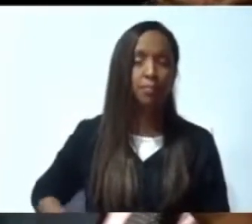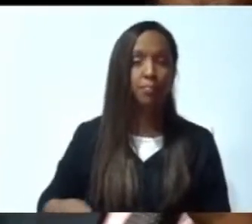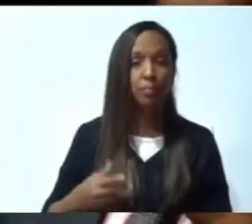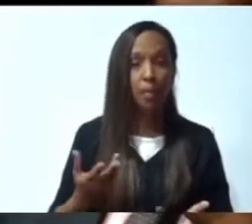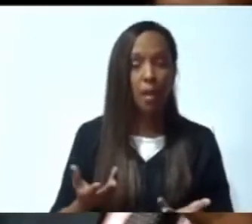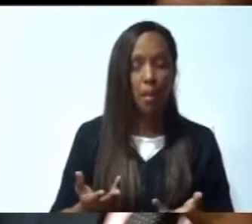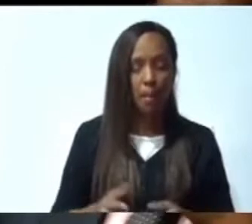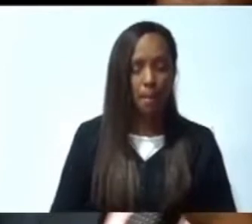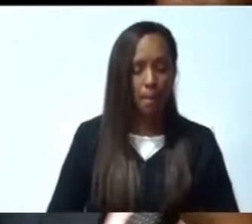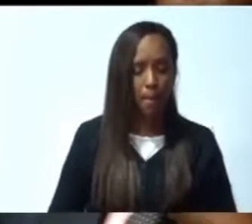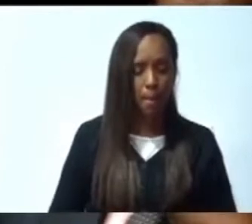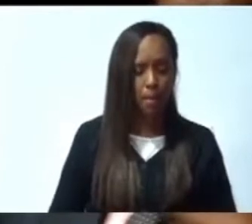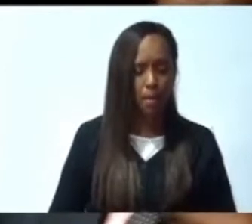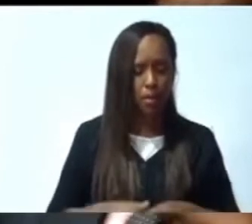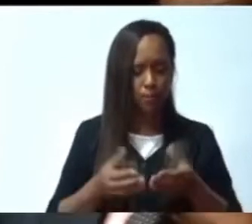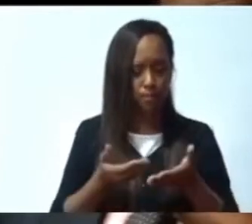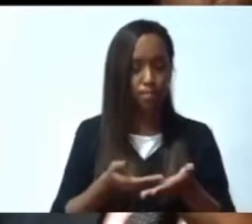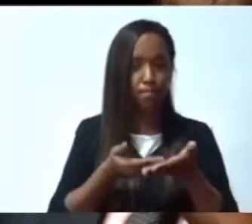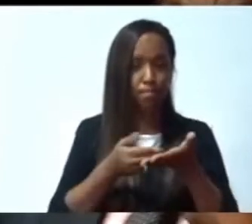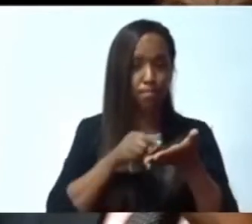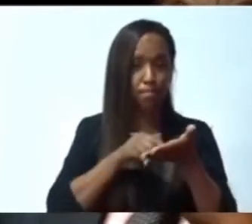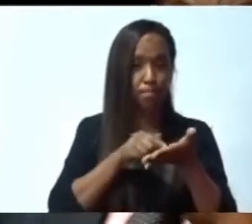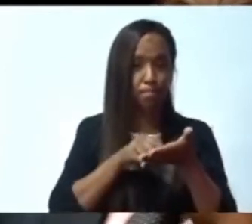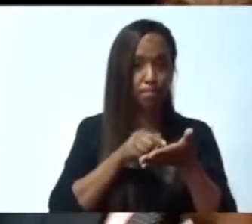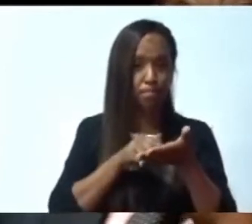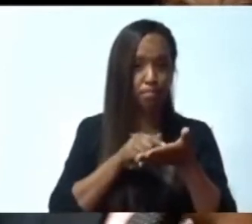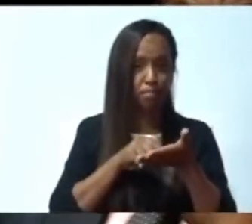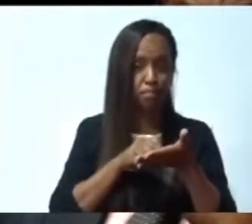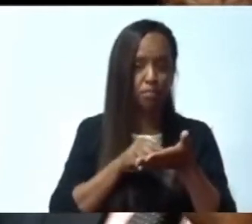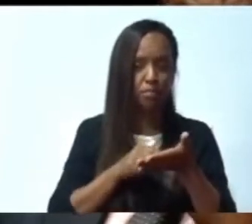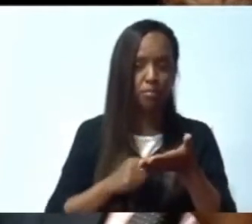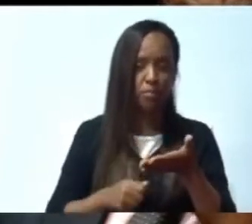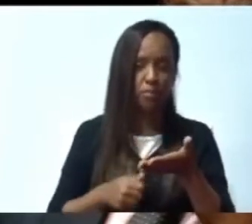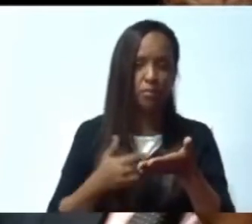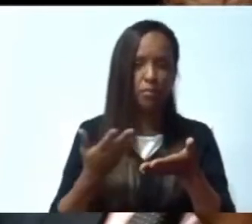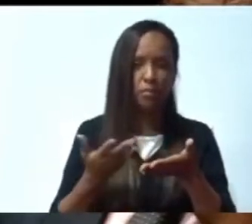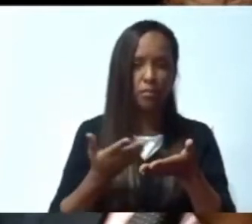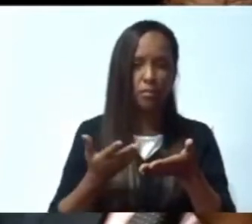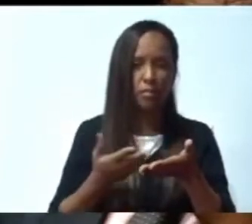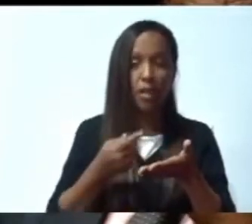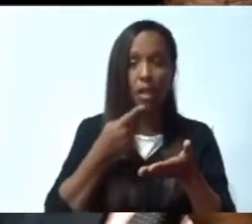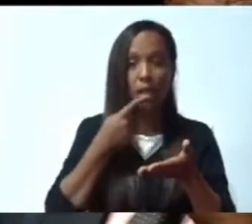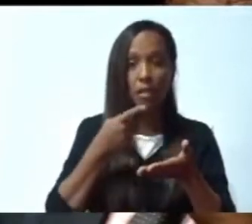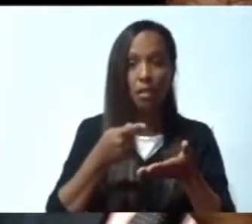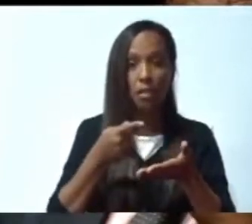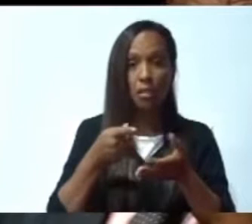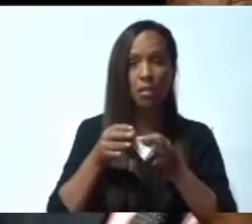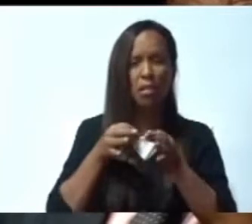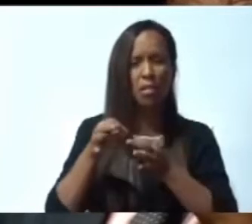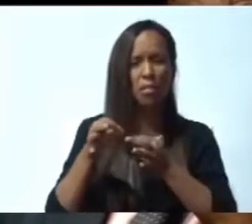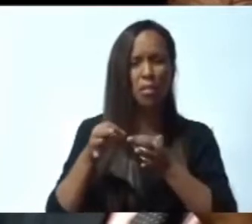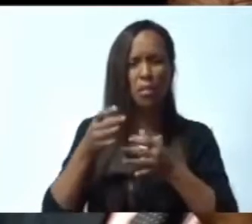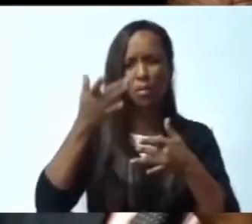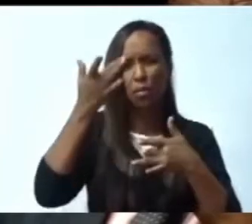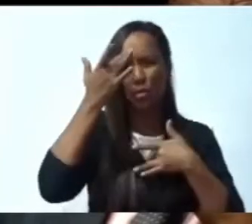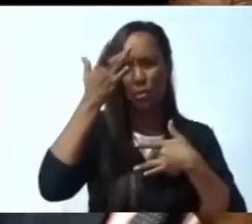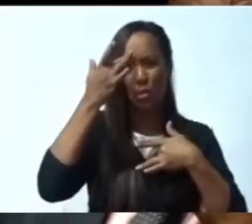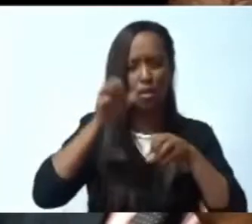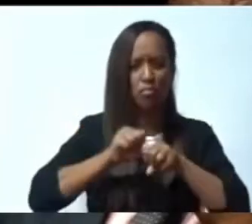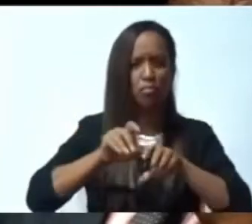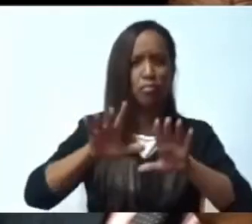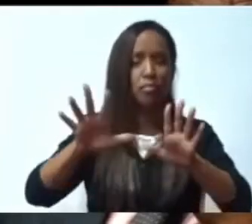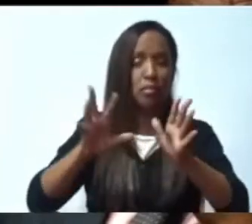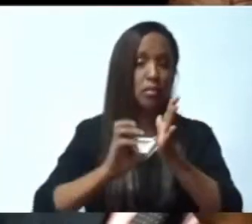que no lo voy a leer porque se va a mandar a comisión pero cuando se somete un proyecto de ley que